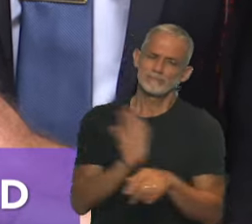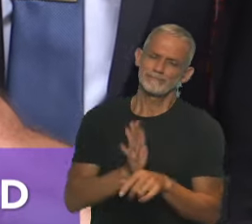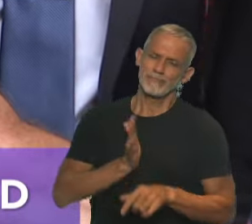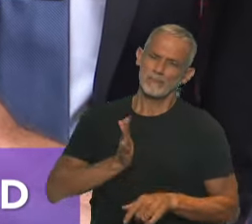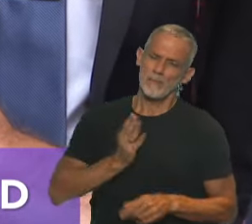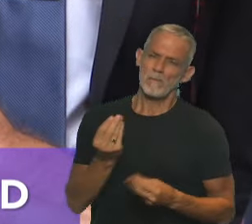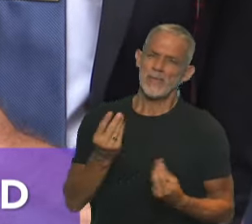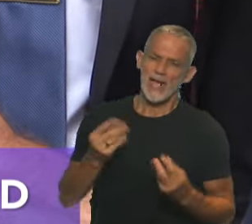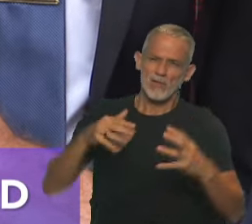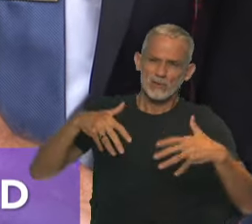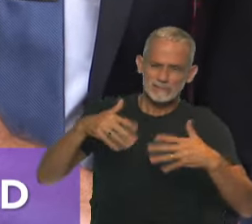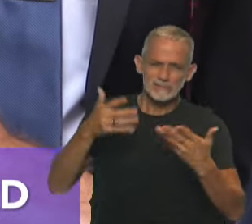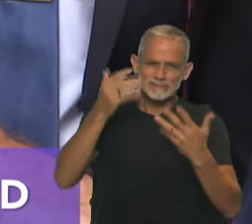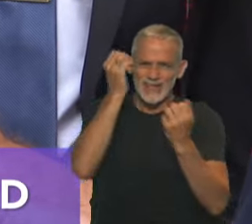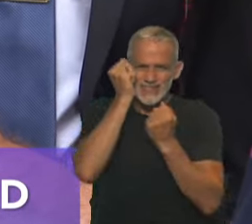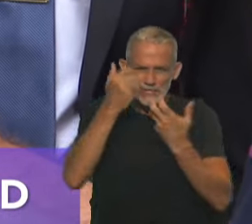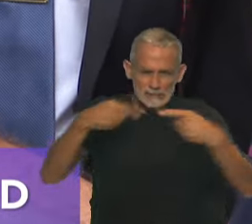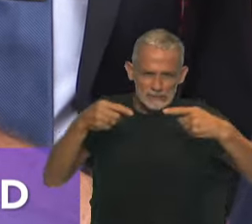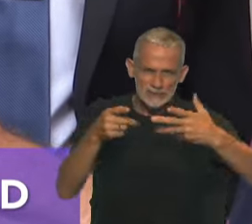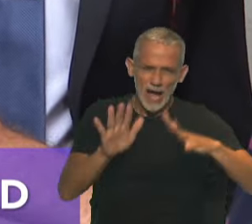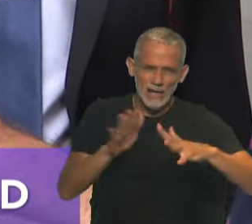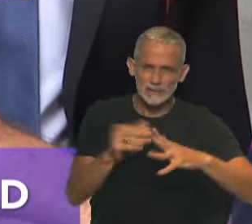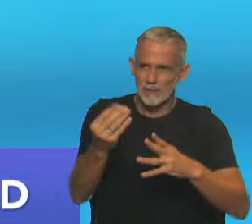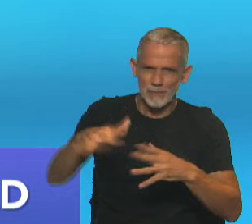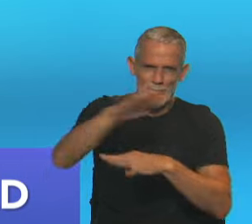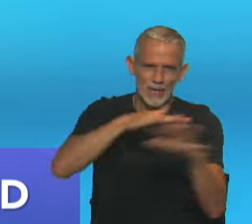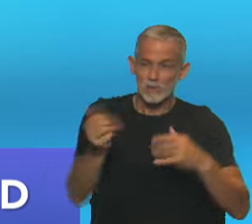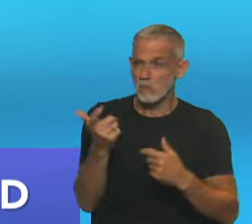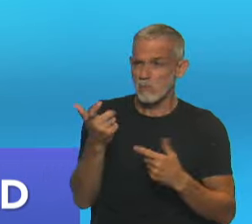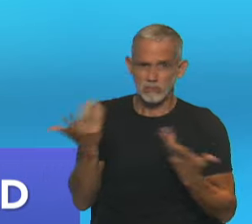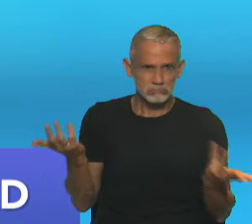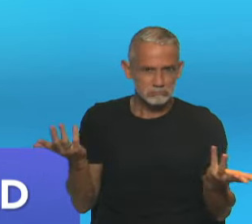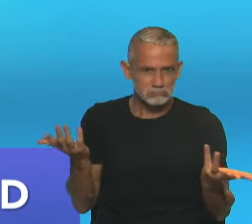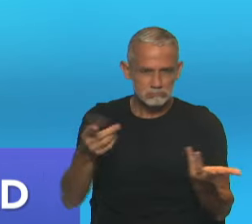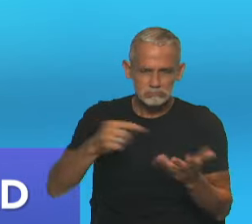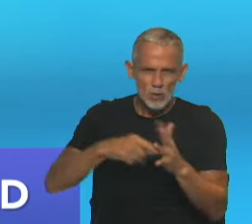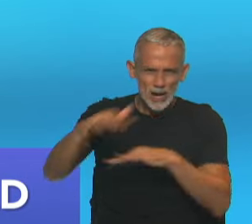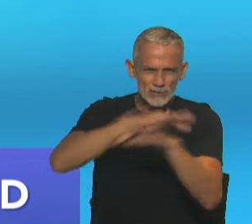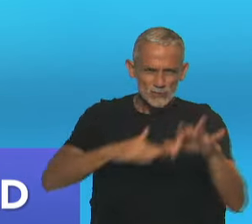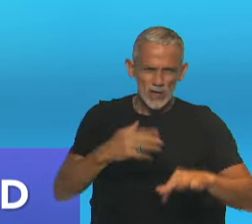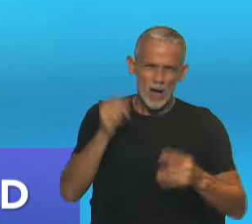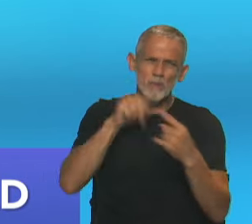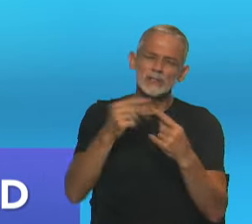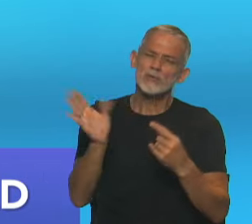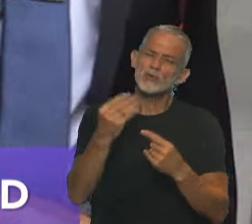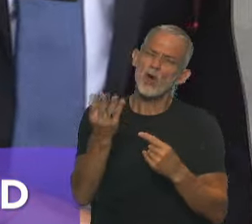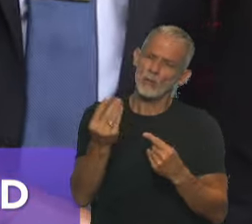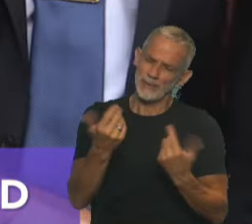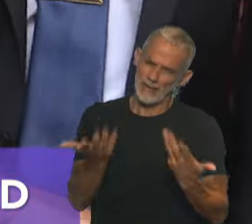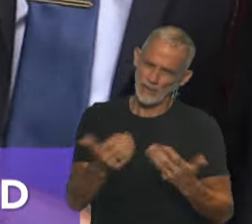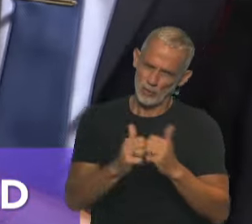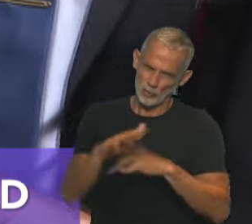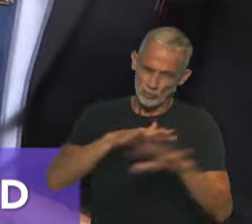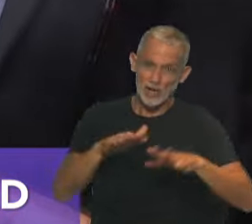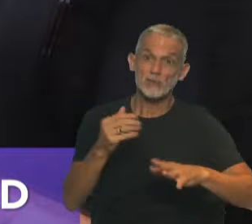pánico y el terror en toda la en toda la la ciudad y en el país también hay que